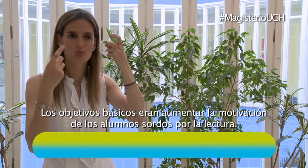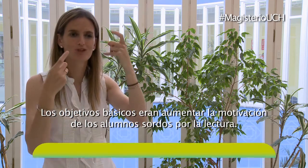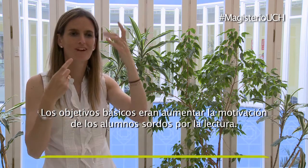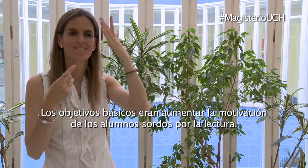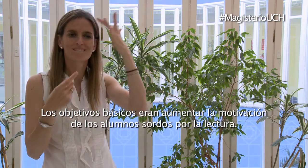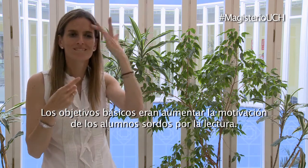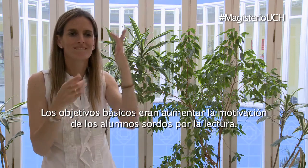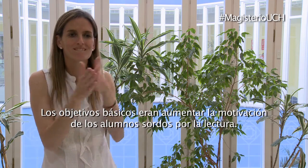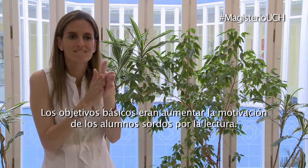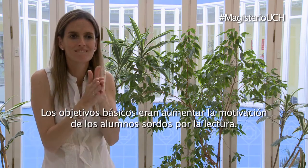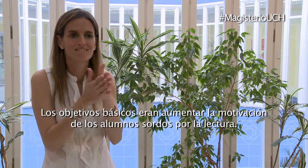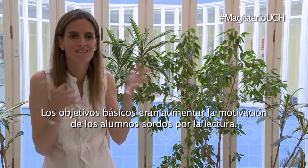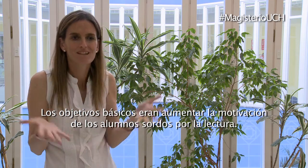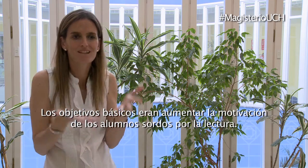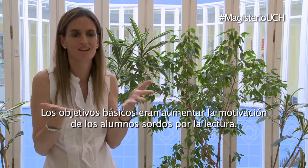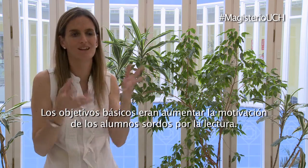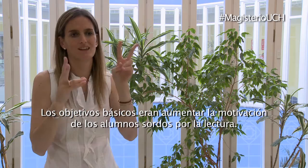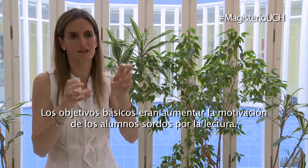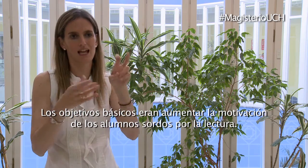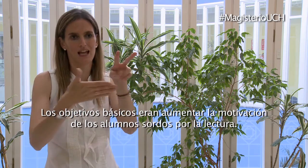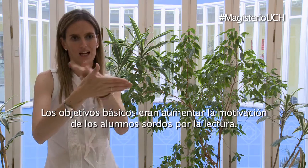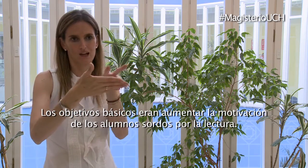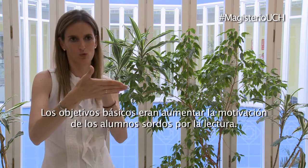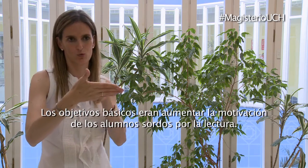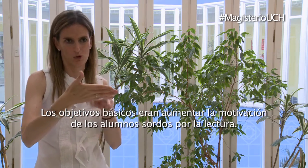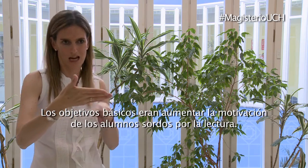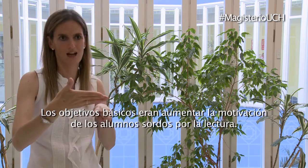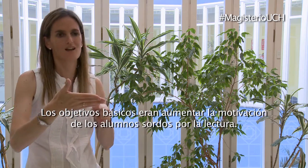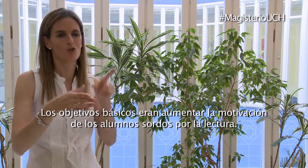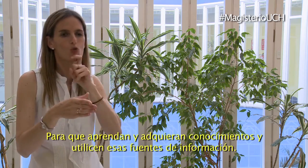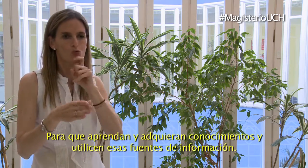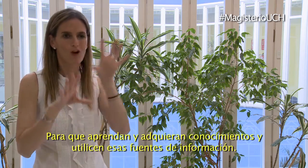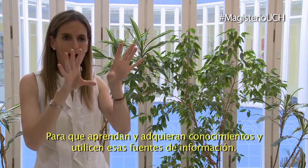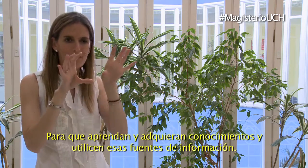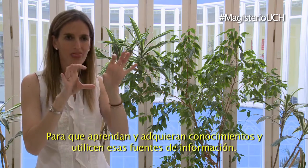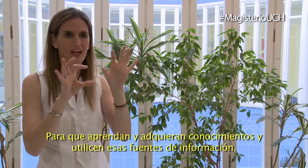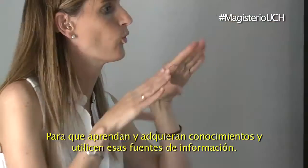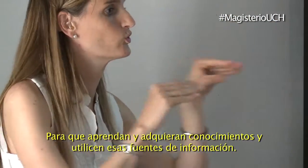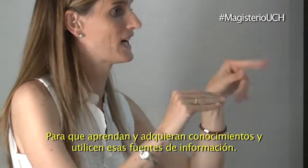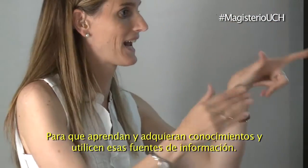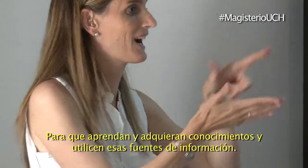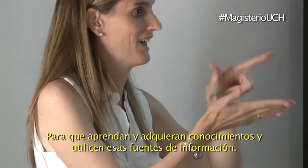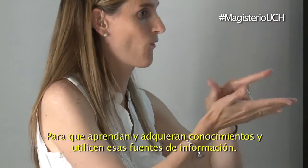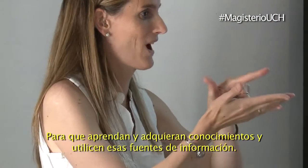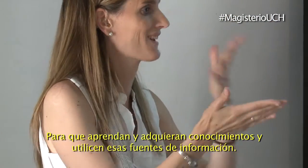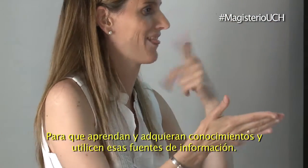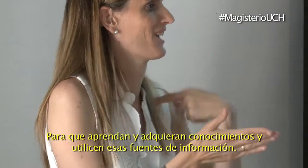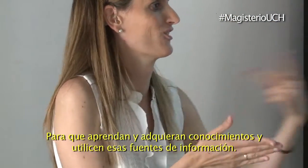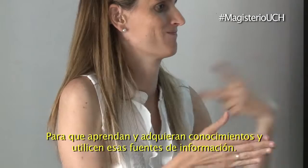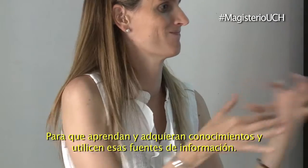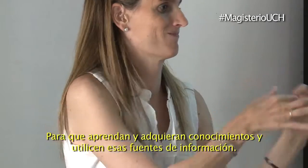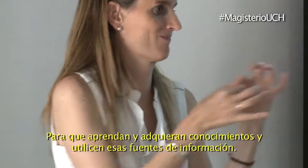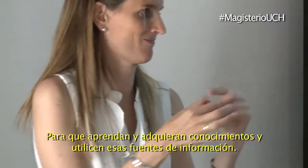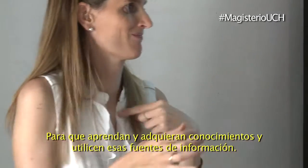aumentar la motivación de los alumnos sordos por la lectura, para que aprendan y adquieran conocimientos y